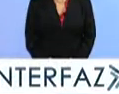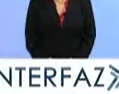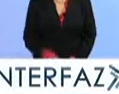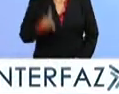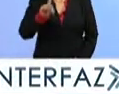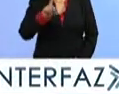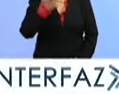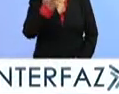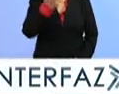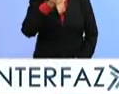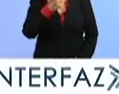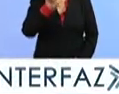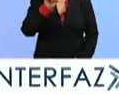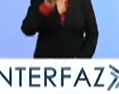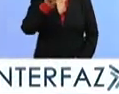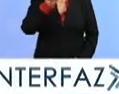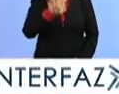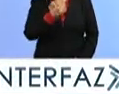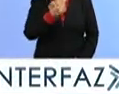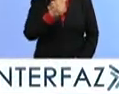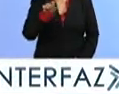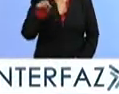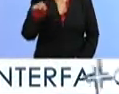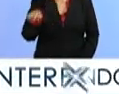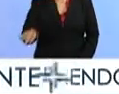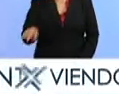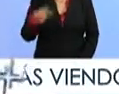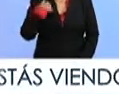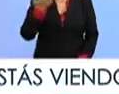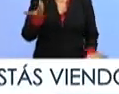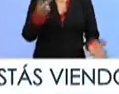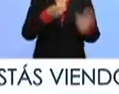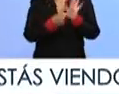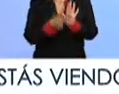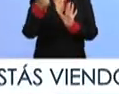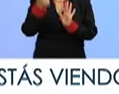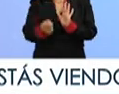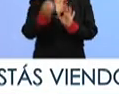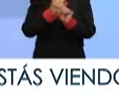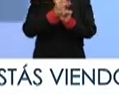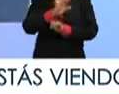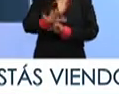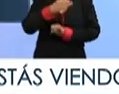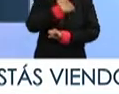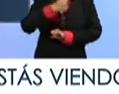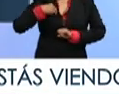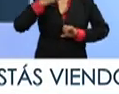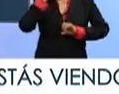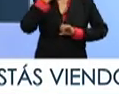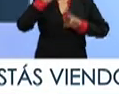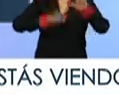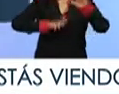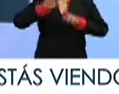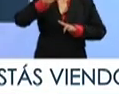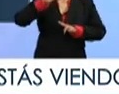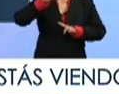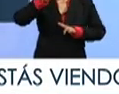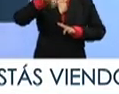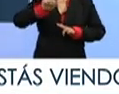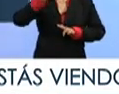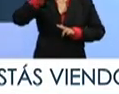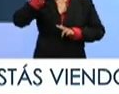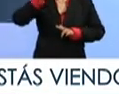La Dirección General de Educación Superior para Profesionales de la Educación nos comparte una cápsula con integrantes de la comunidad de la Escuela Normal Urbana